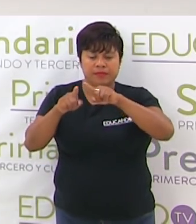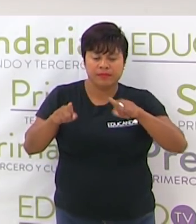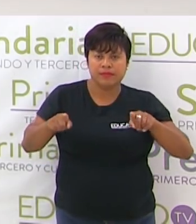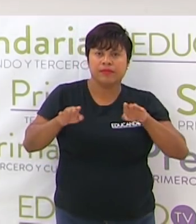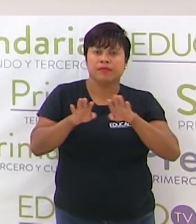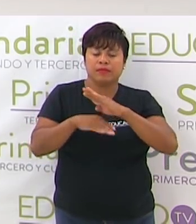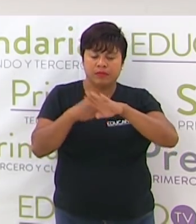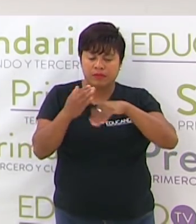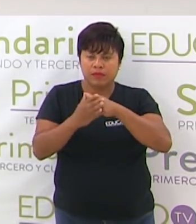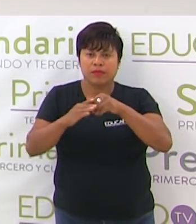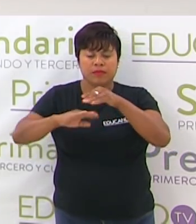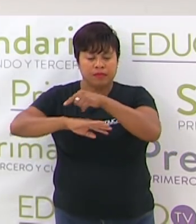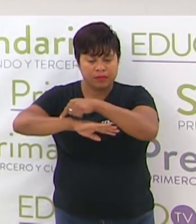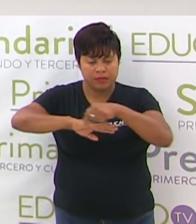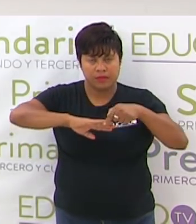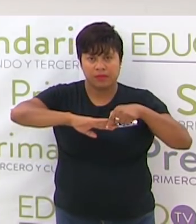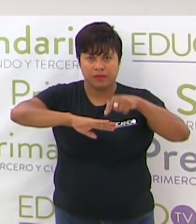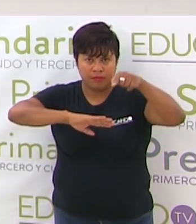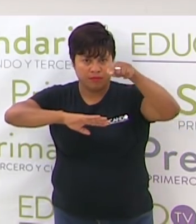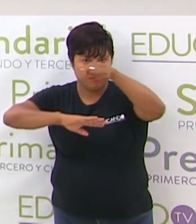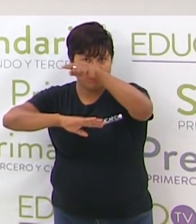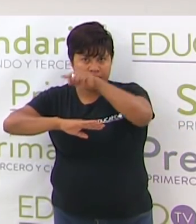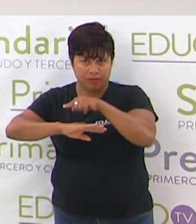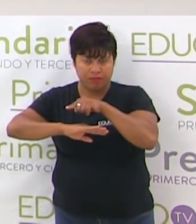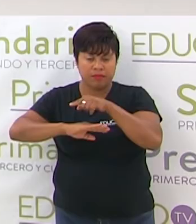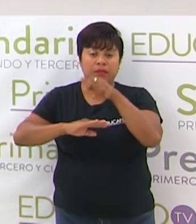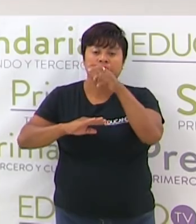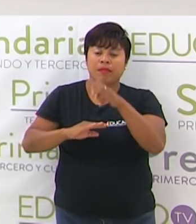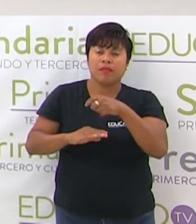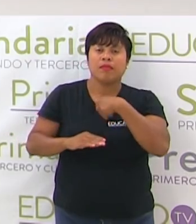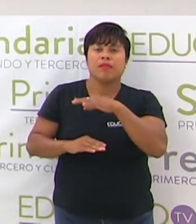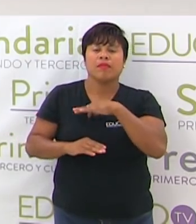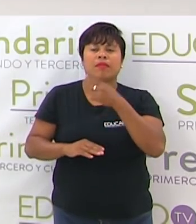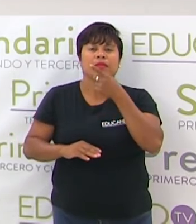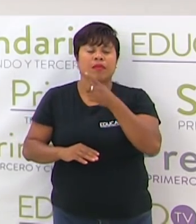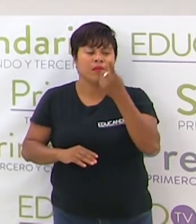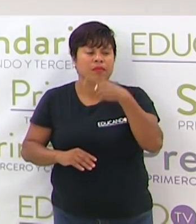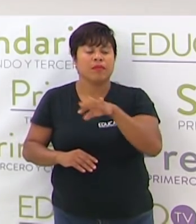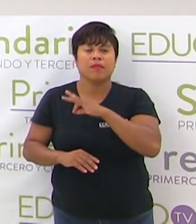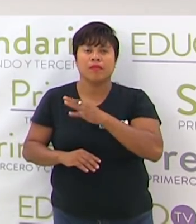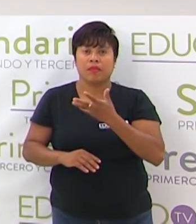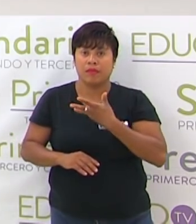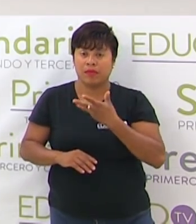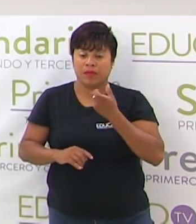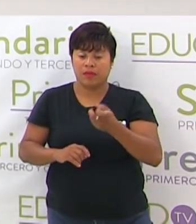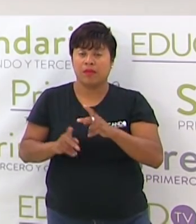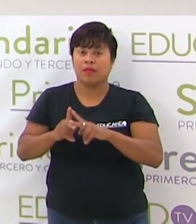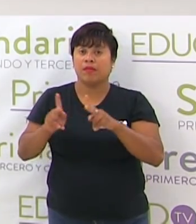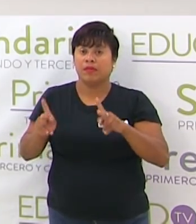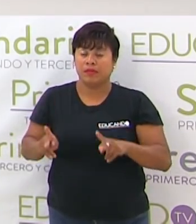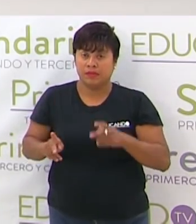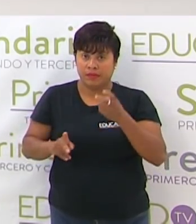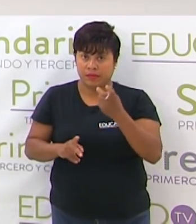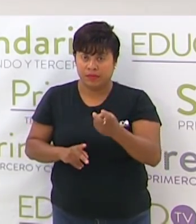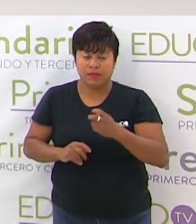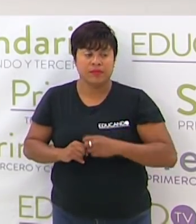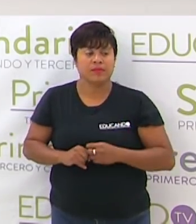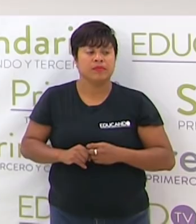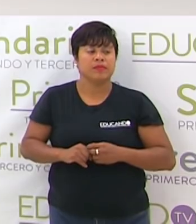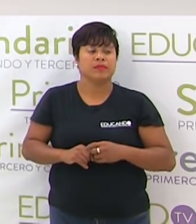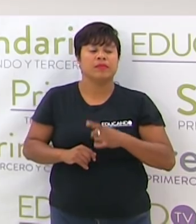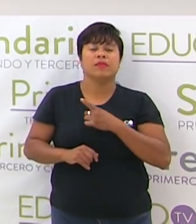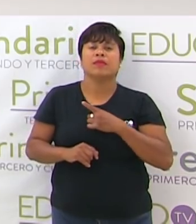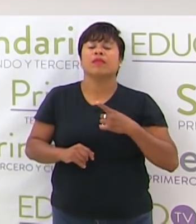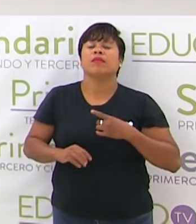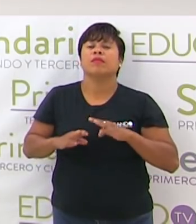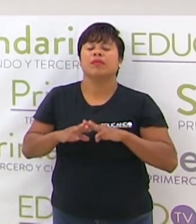todos sus lados. Y con ello te estoy diciendo que para obtener el perímetro de una figura se